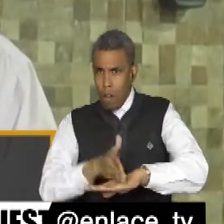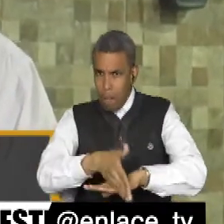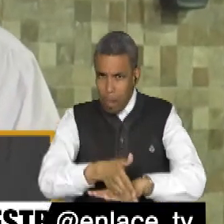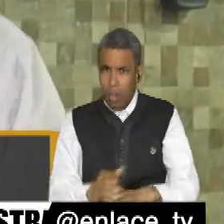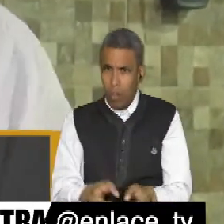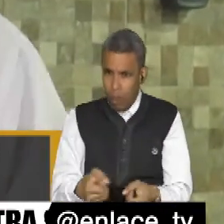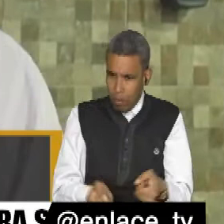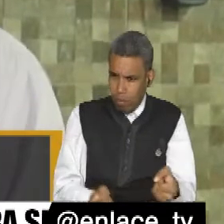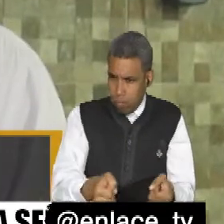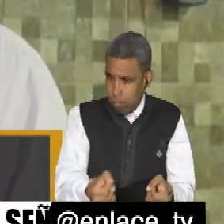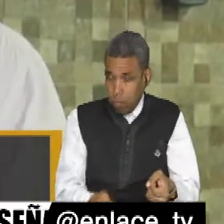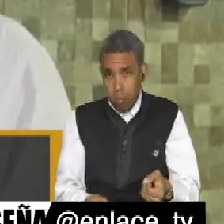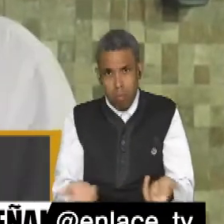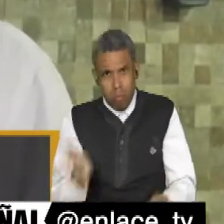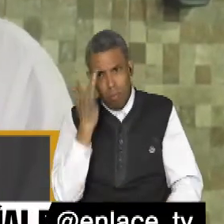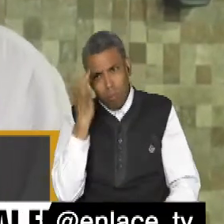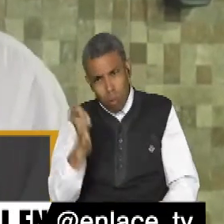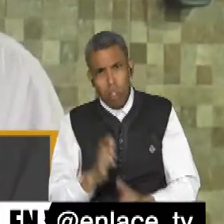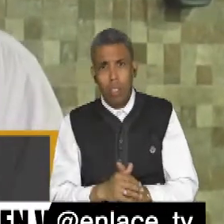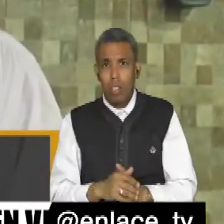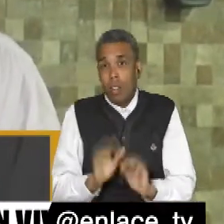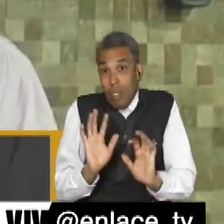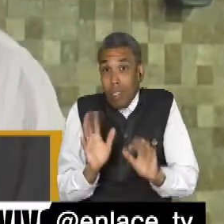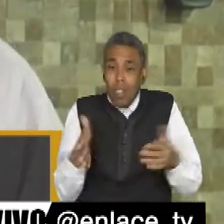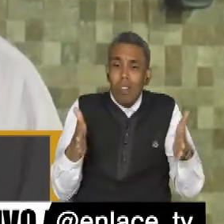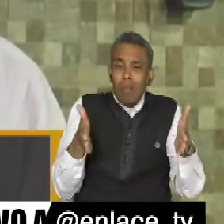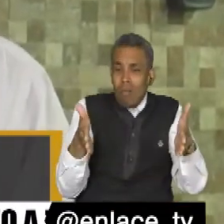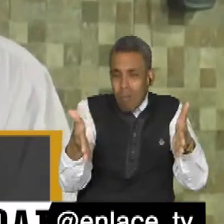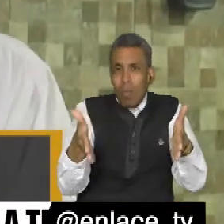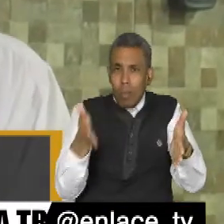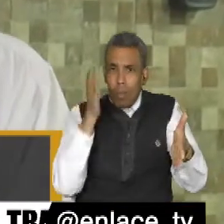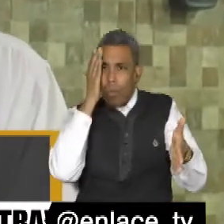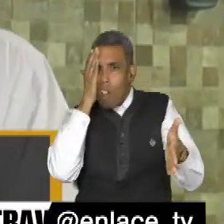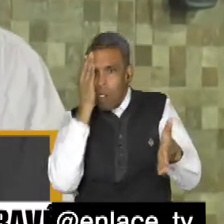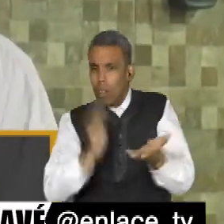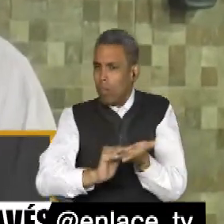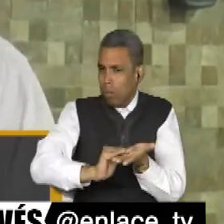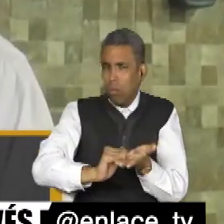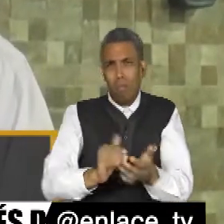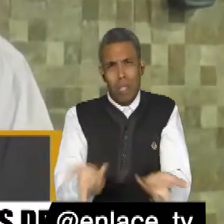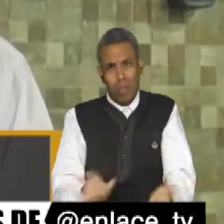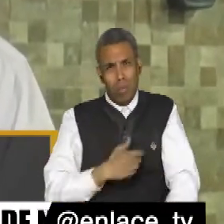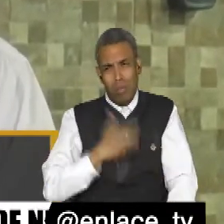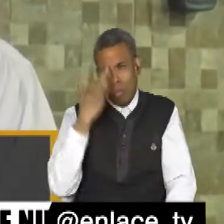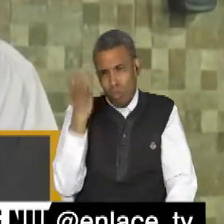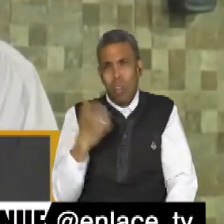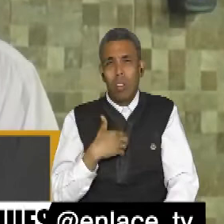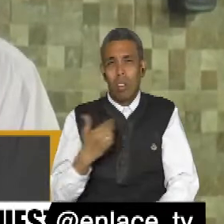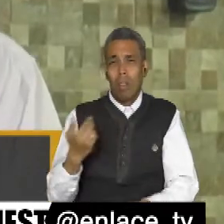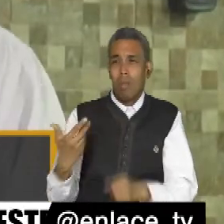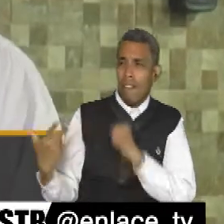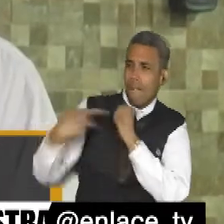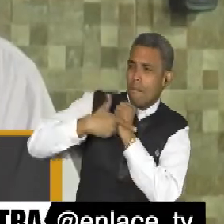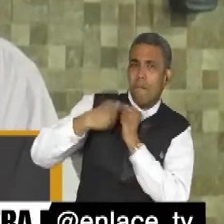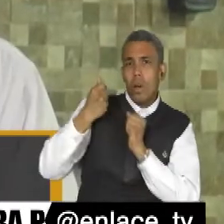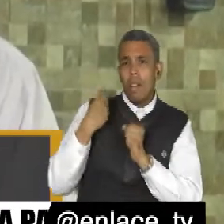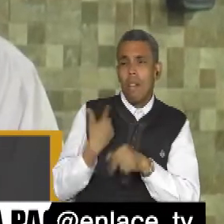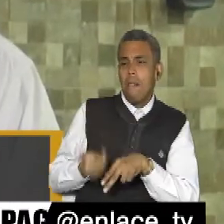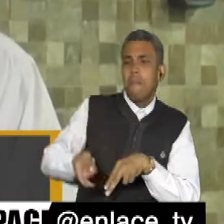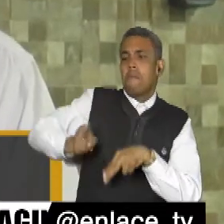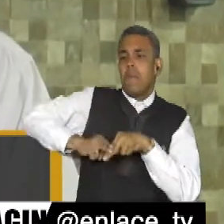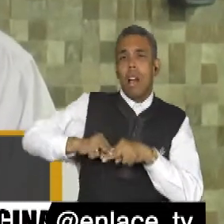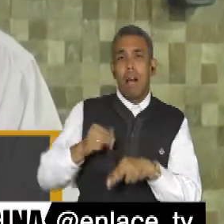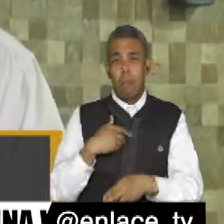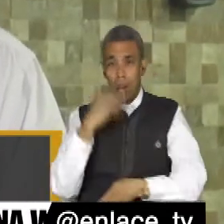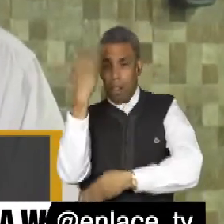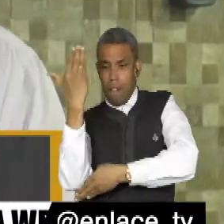peaje, al mantenimiento de las vías, pues maravilloso, pero no a un tercer peaje que va a perjudicar el bolsillo de los barranqueños y más en este momento